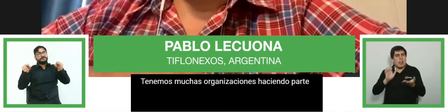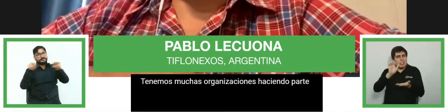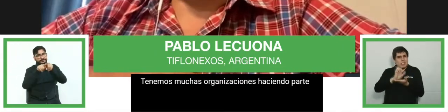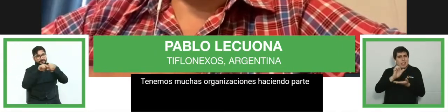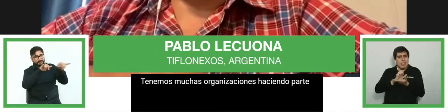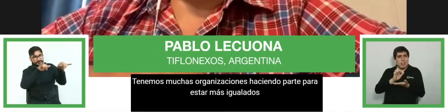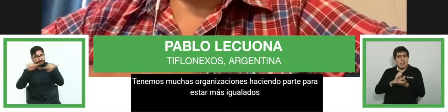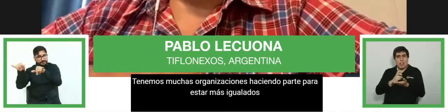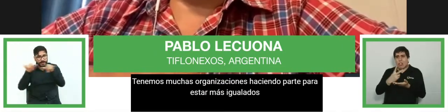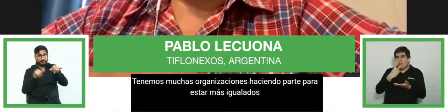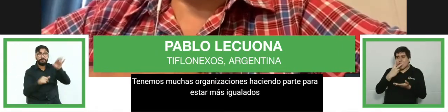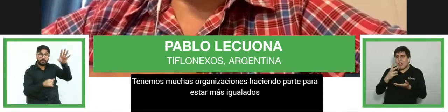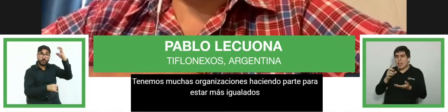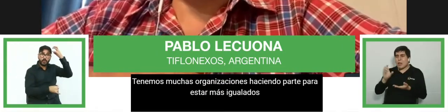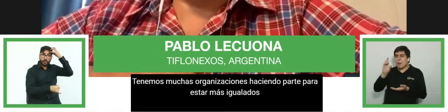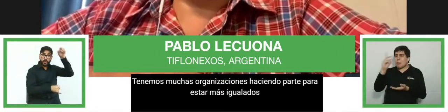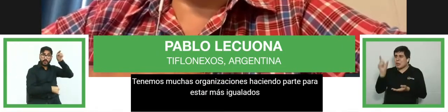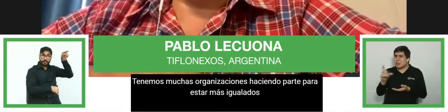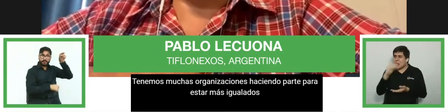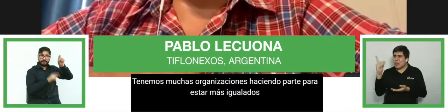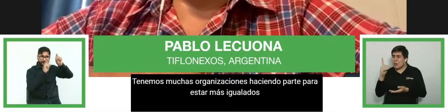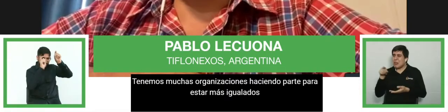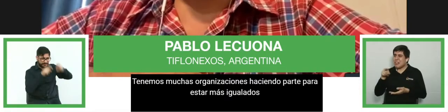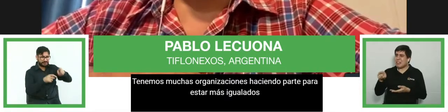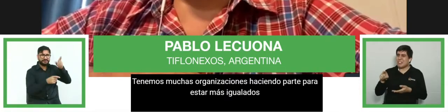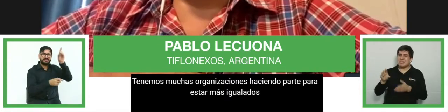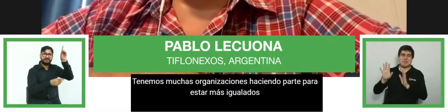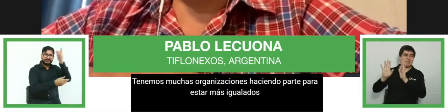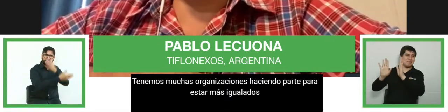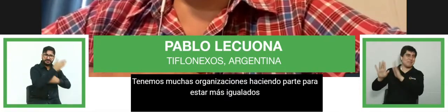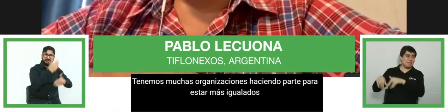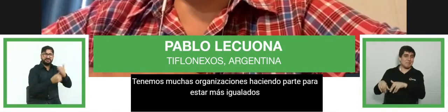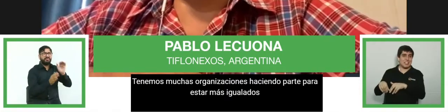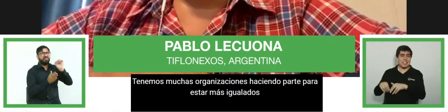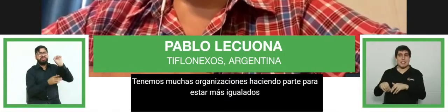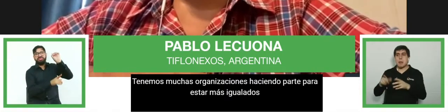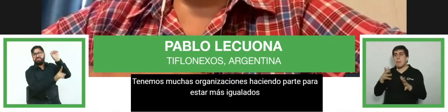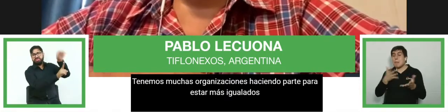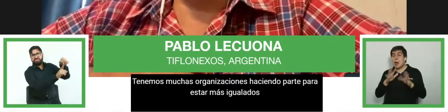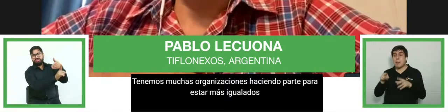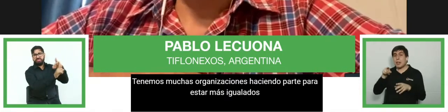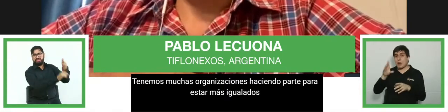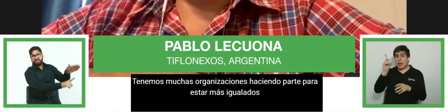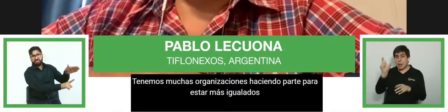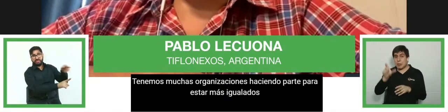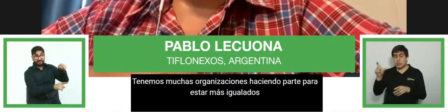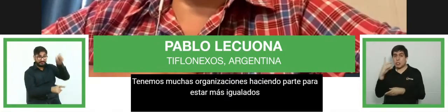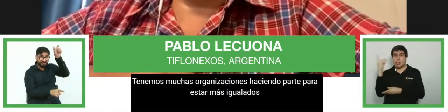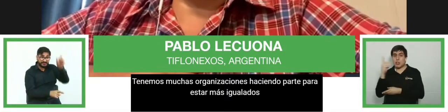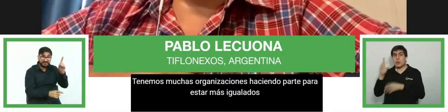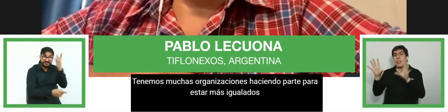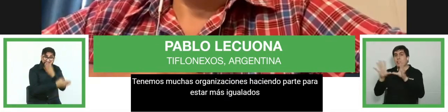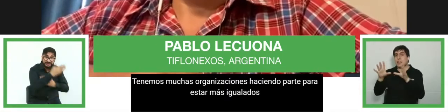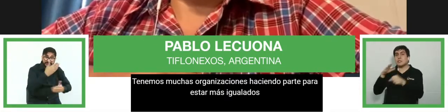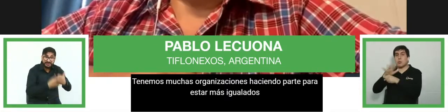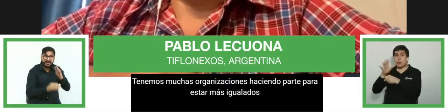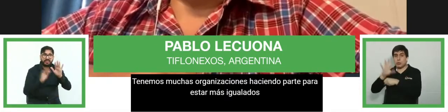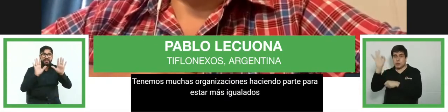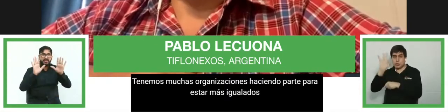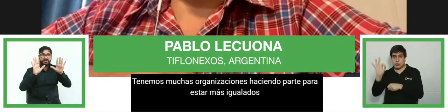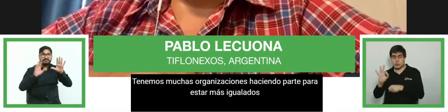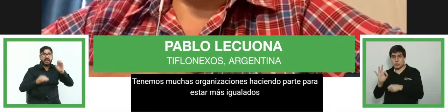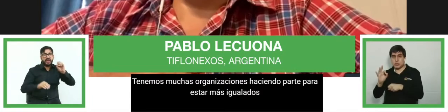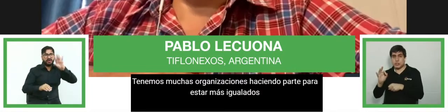si pensamos que las personas con discapacidad son estadísticamente entre un 10 y un 15% de las personas